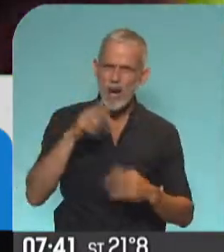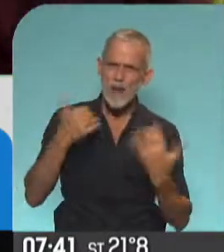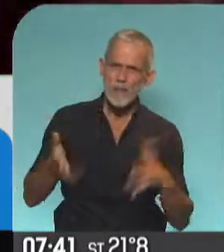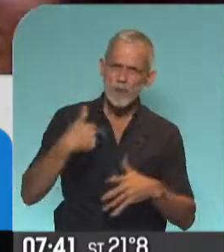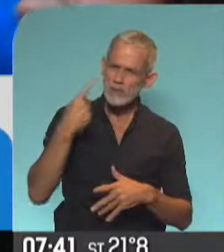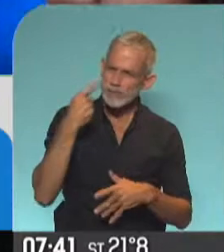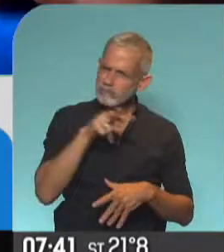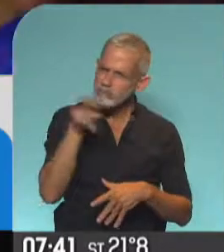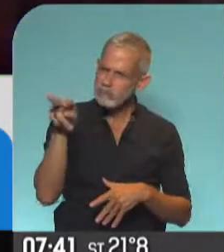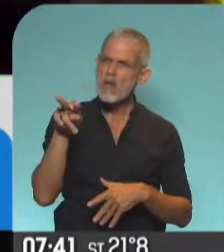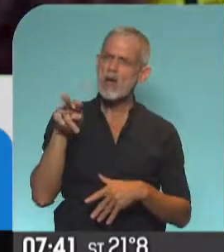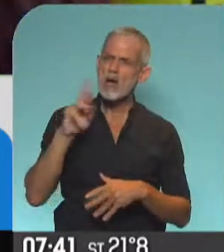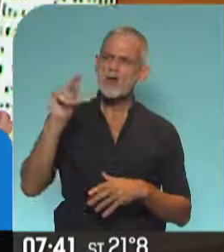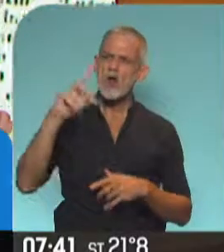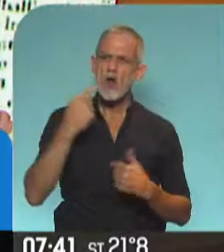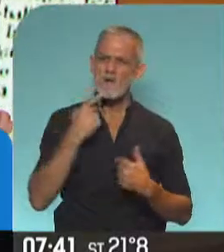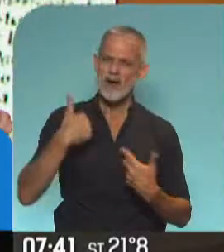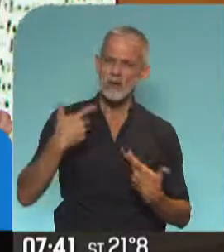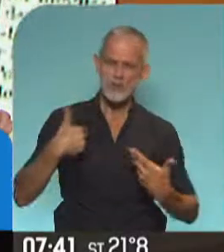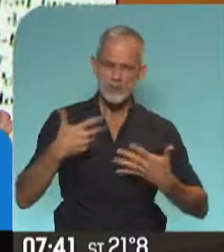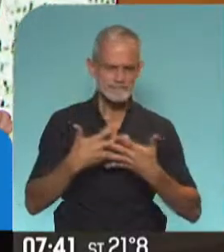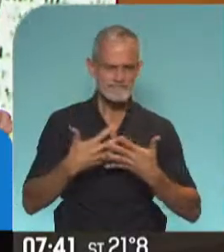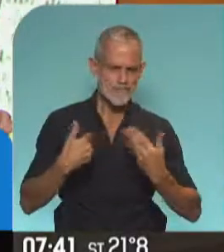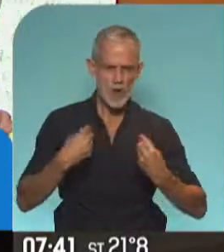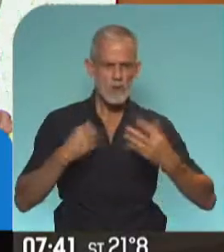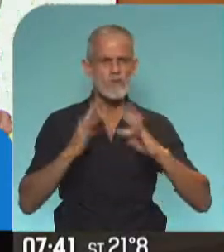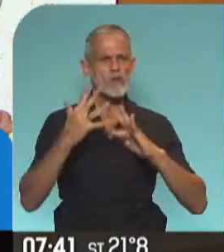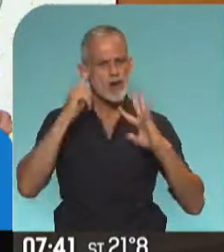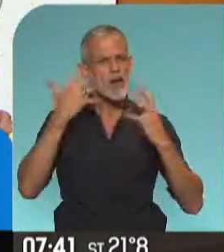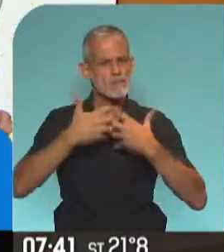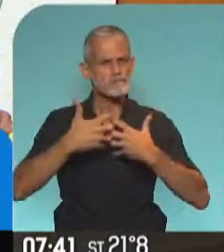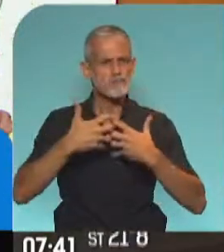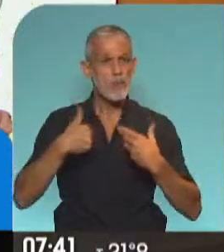día de qué roles cumplen en la sociedad, de qué manera entonces